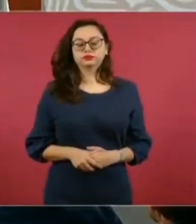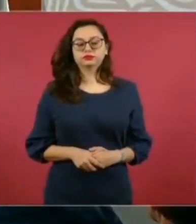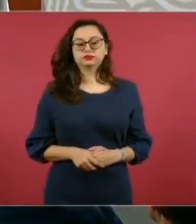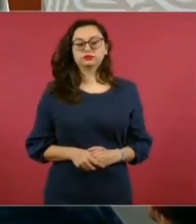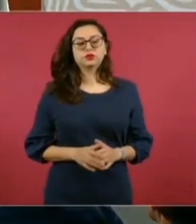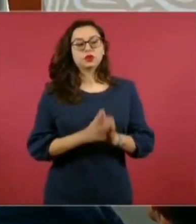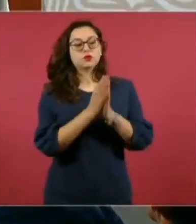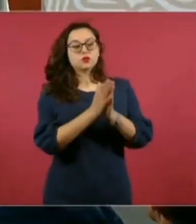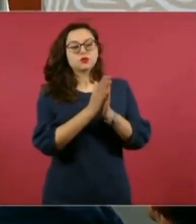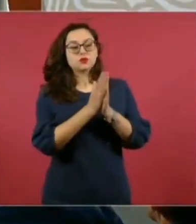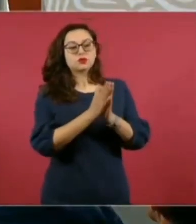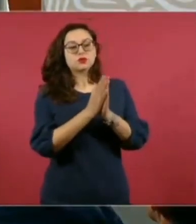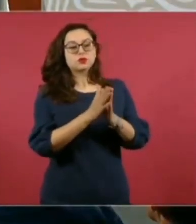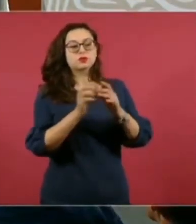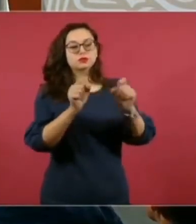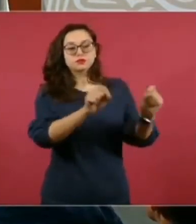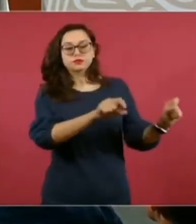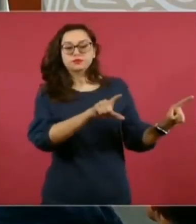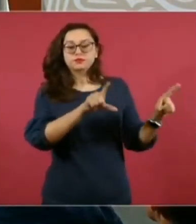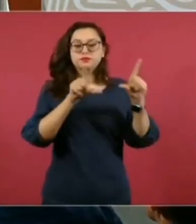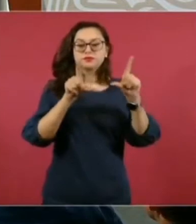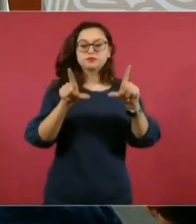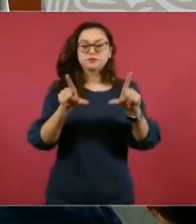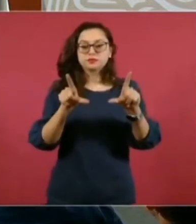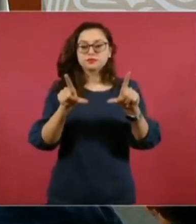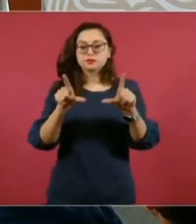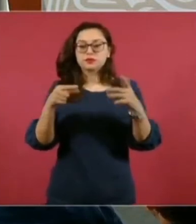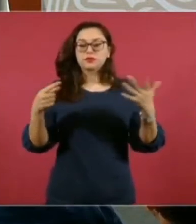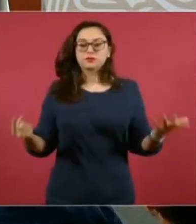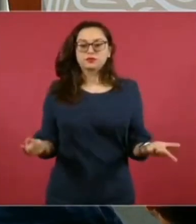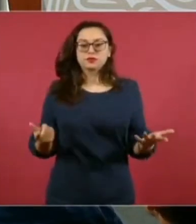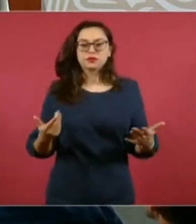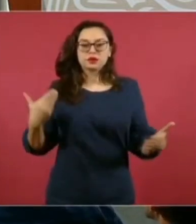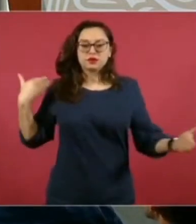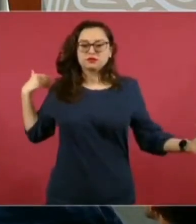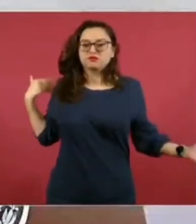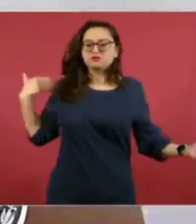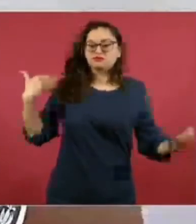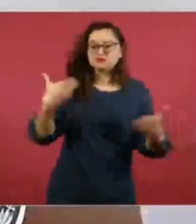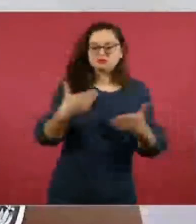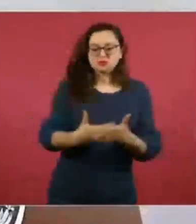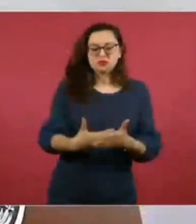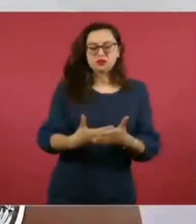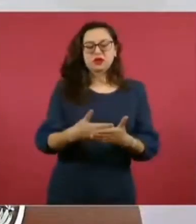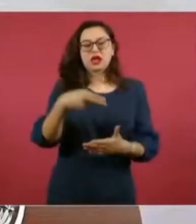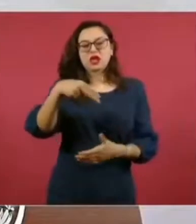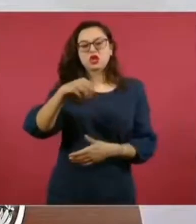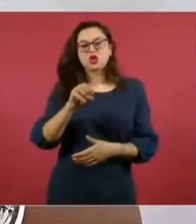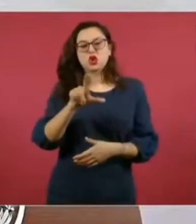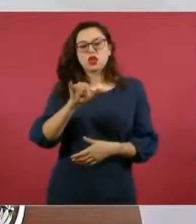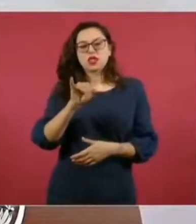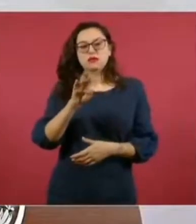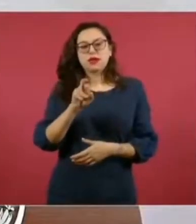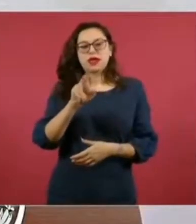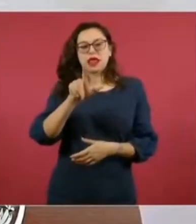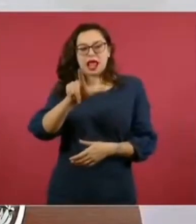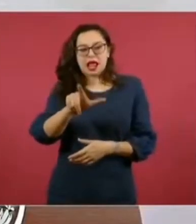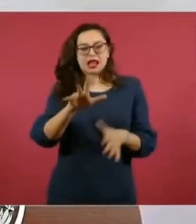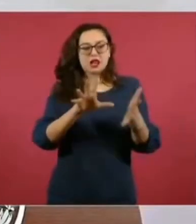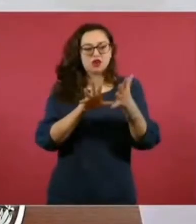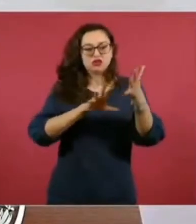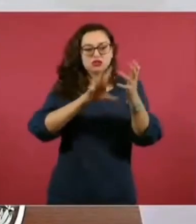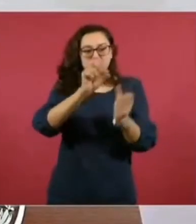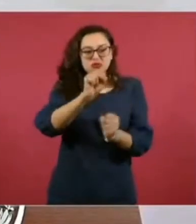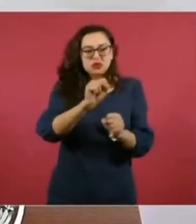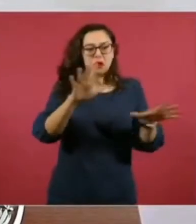de favor, Jesús, todas las reformas que se hicieron en el periodo neoliberal, las tenemos por ahí en mi